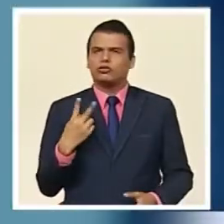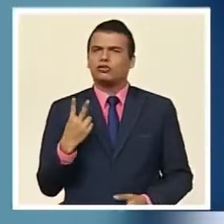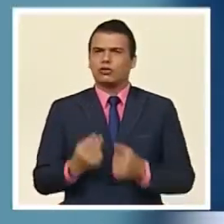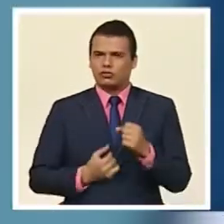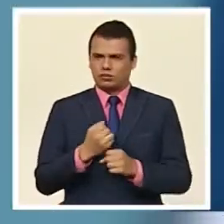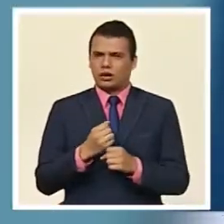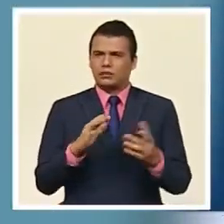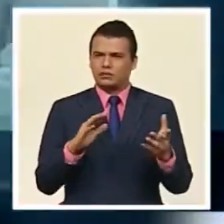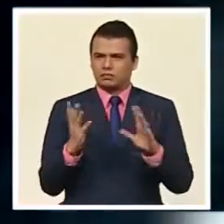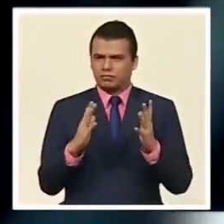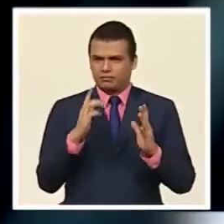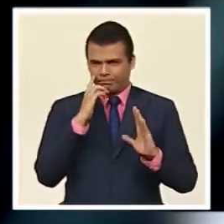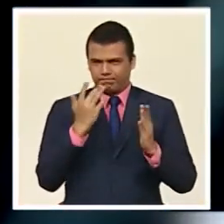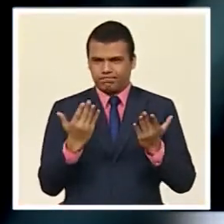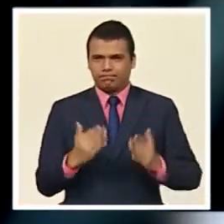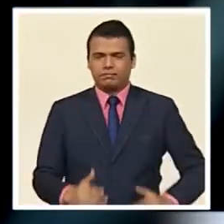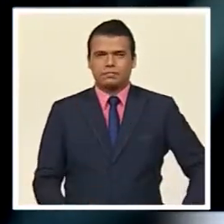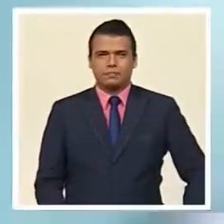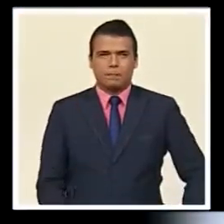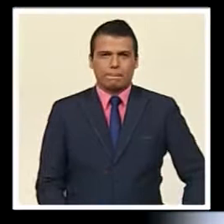2 años.